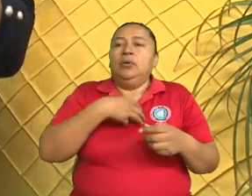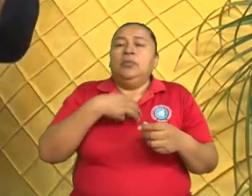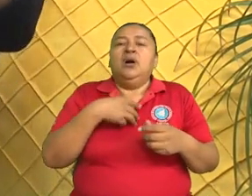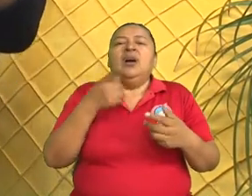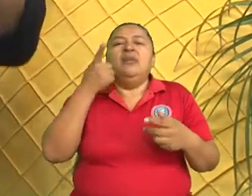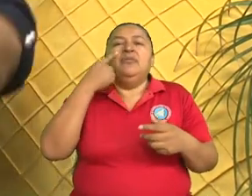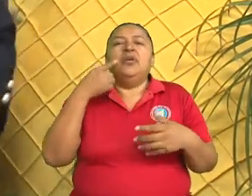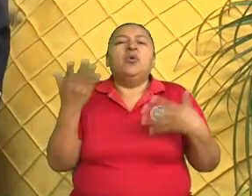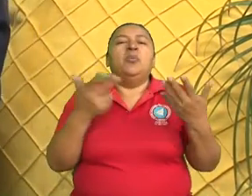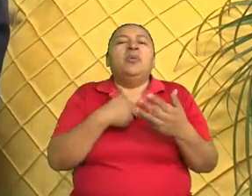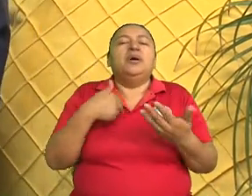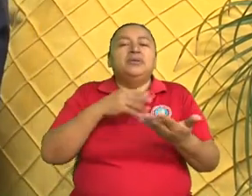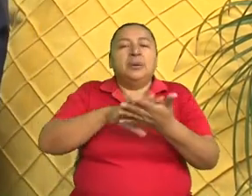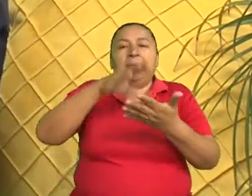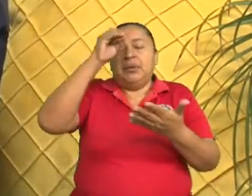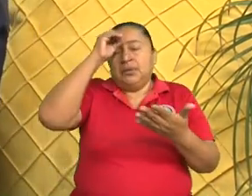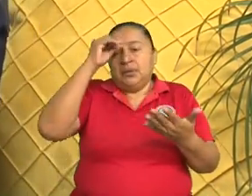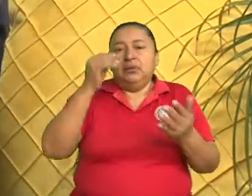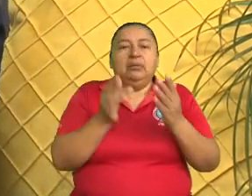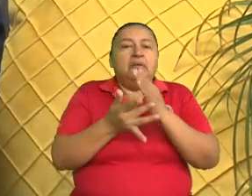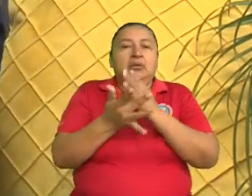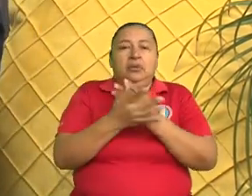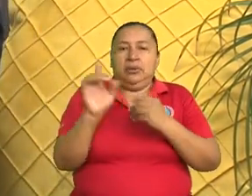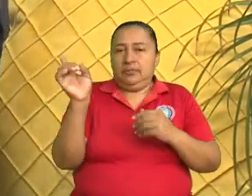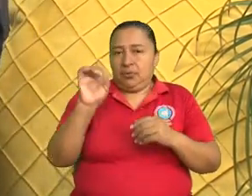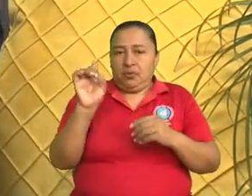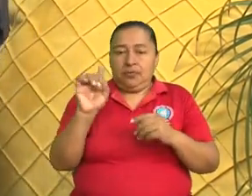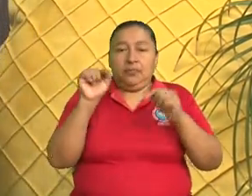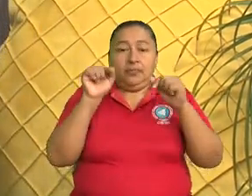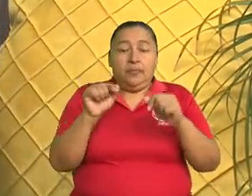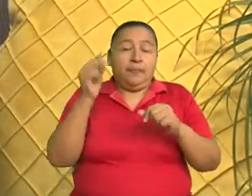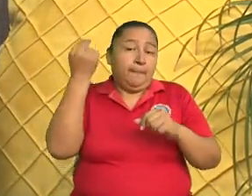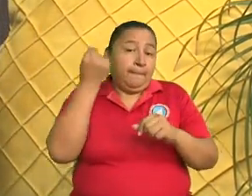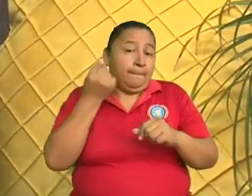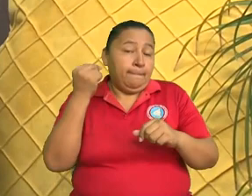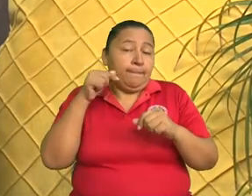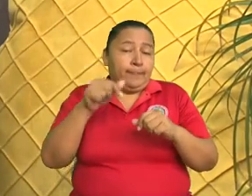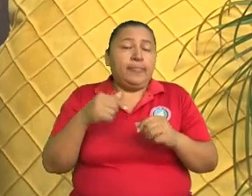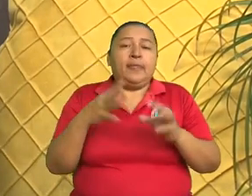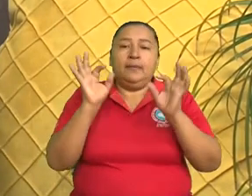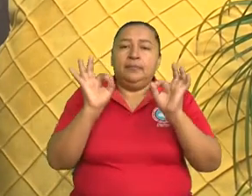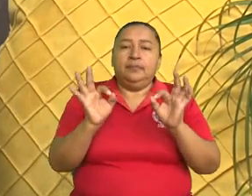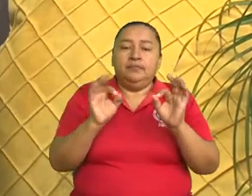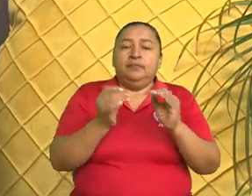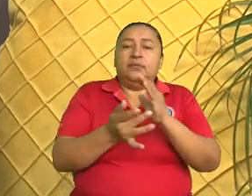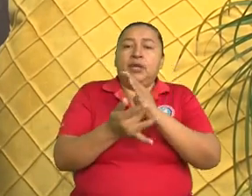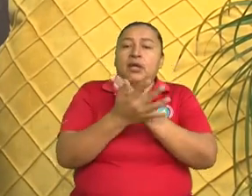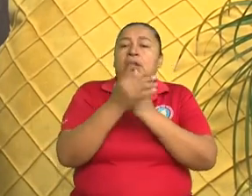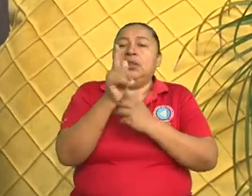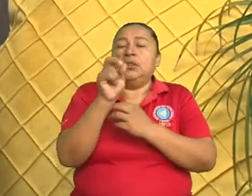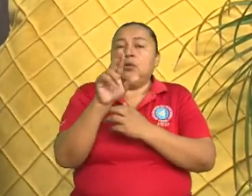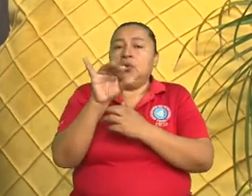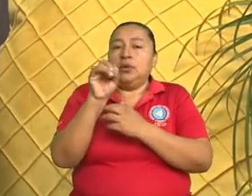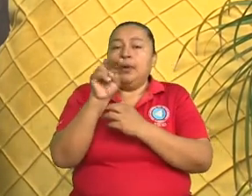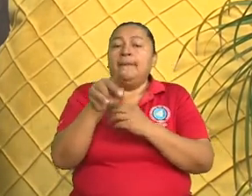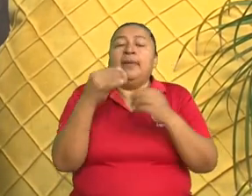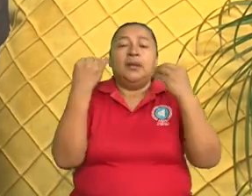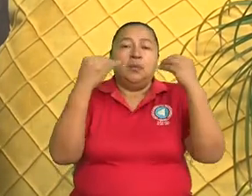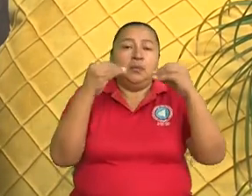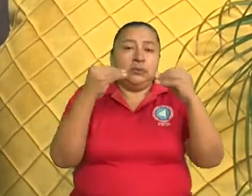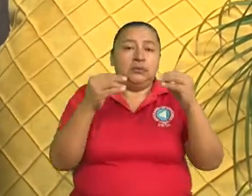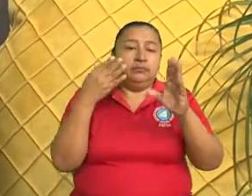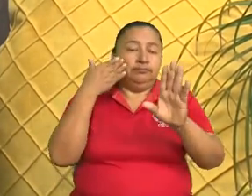ver cómo hace para aprender el tema de la tecnología. Es un uso adecuado de tecnología para fines educativos, que es lo